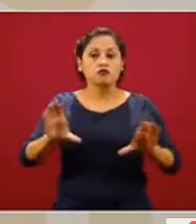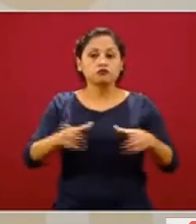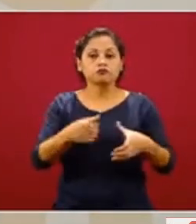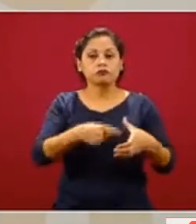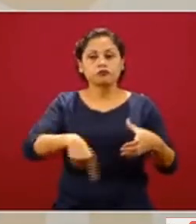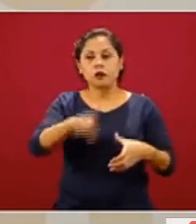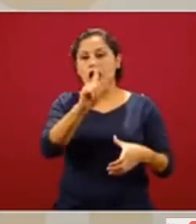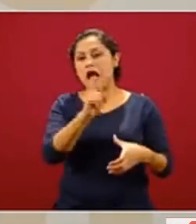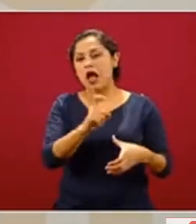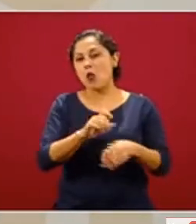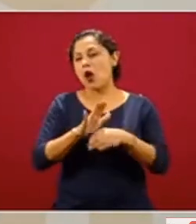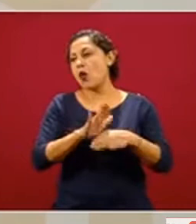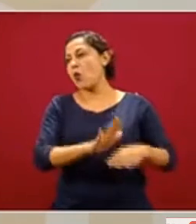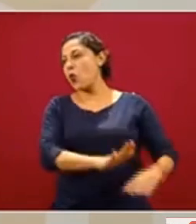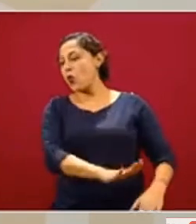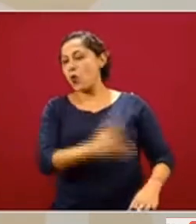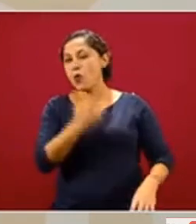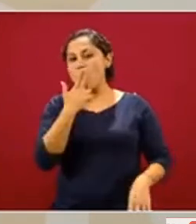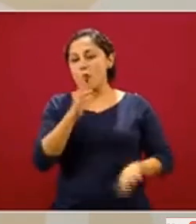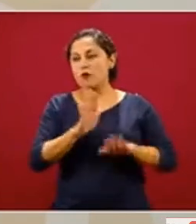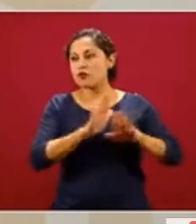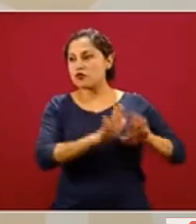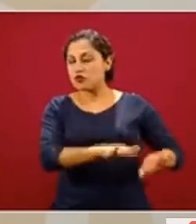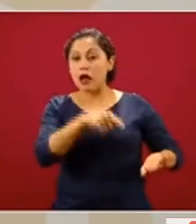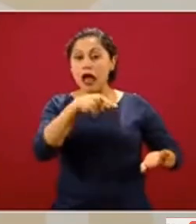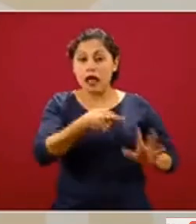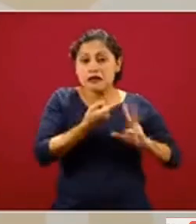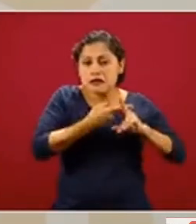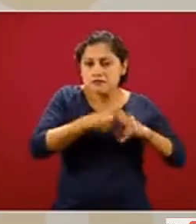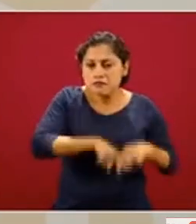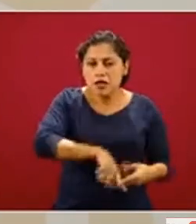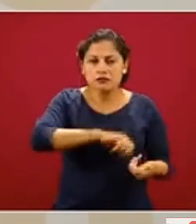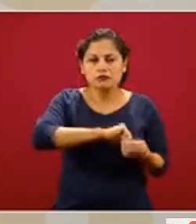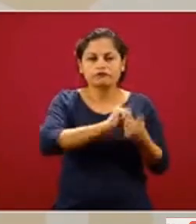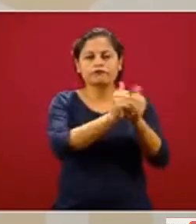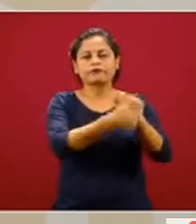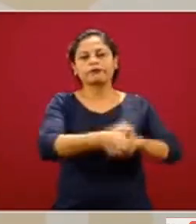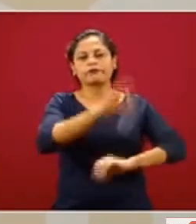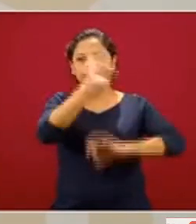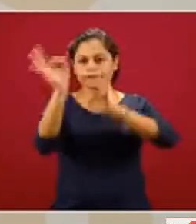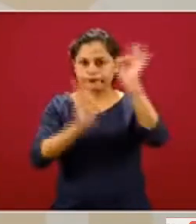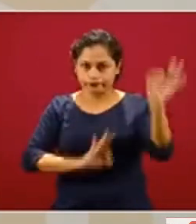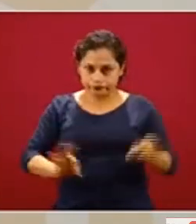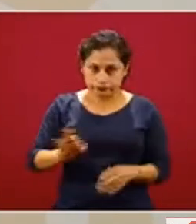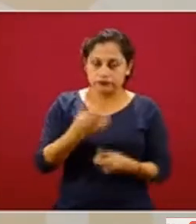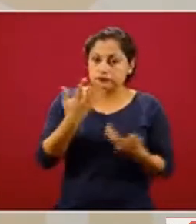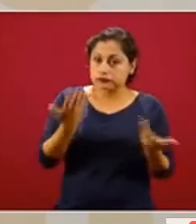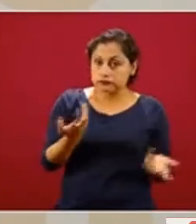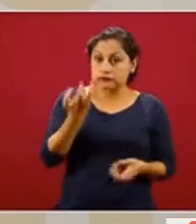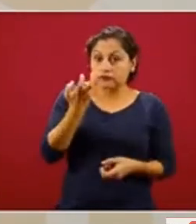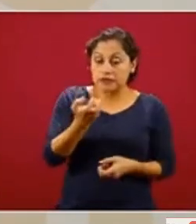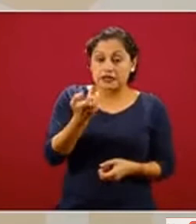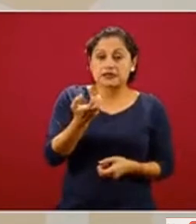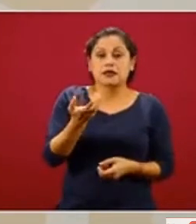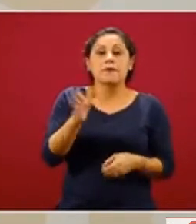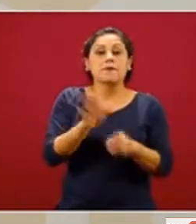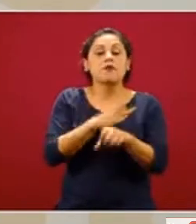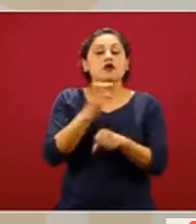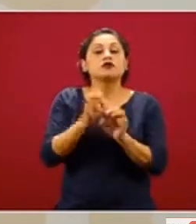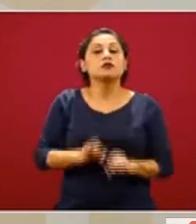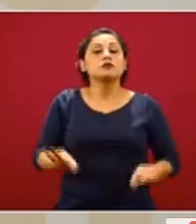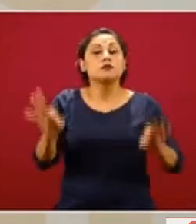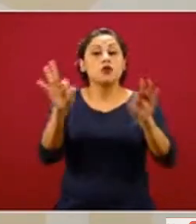proliferan donde hay agua en el entorno, sobre todo de la casa o en